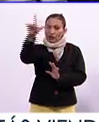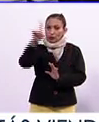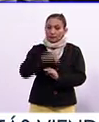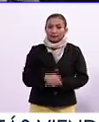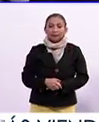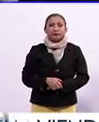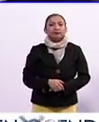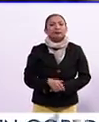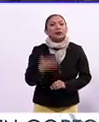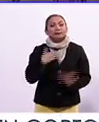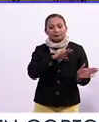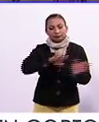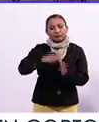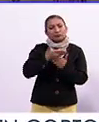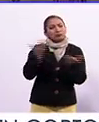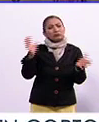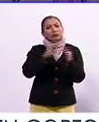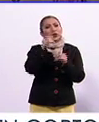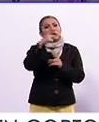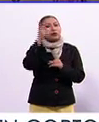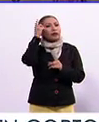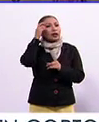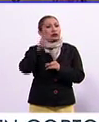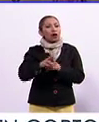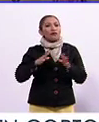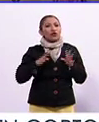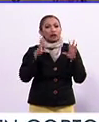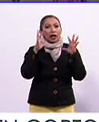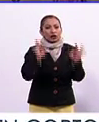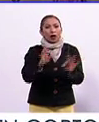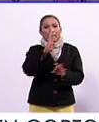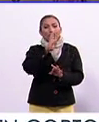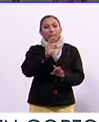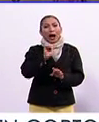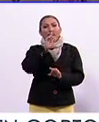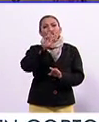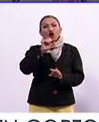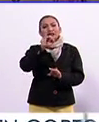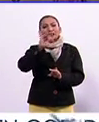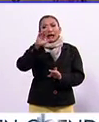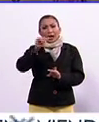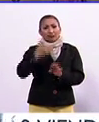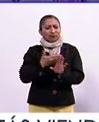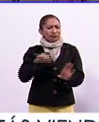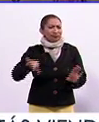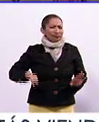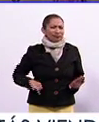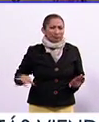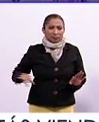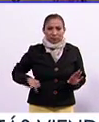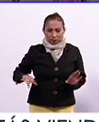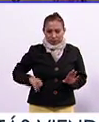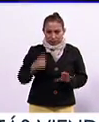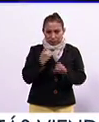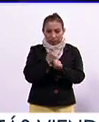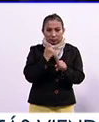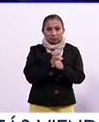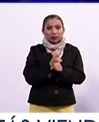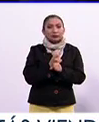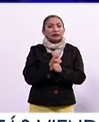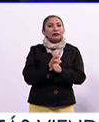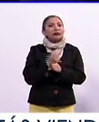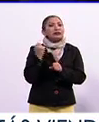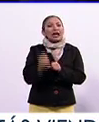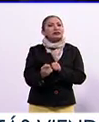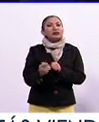profesional. Platícame de cuando fue director de la Fundación Barros Sierra. Mire, fue muy interesante. Primero, ¿qué es